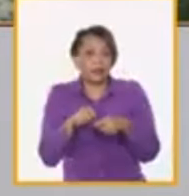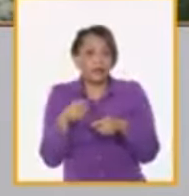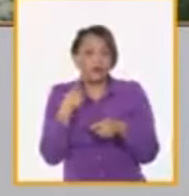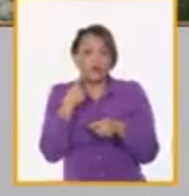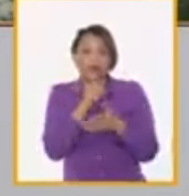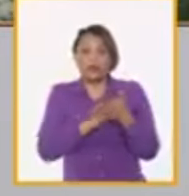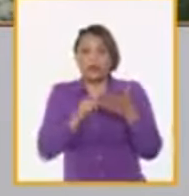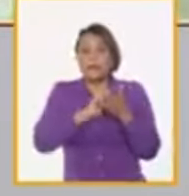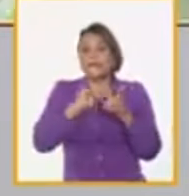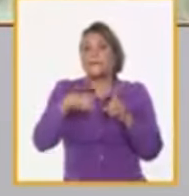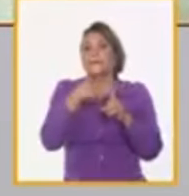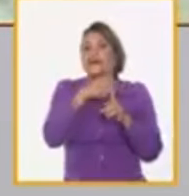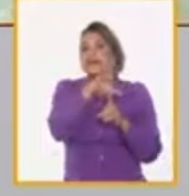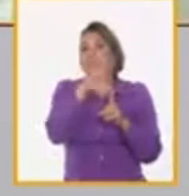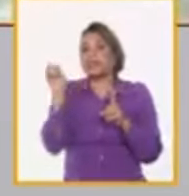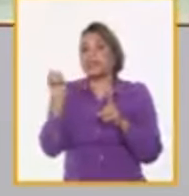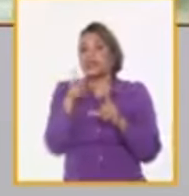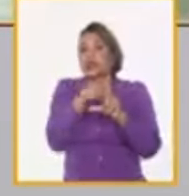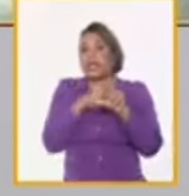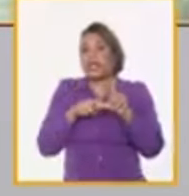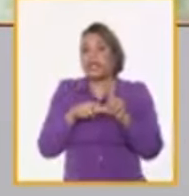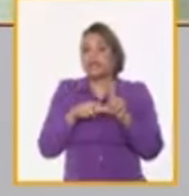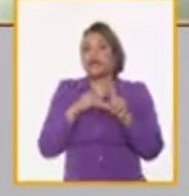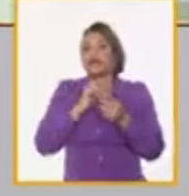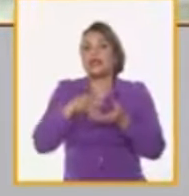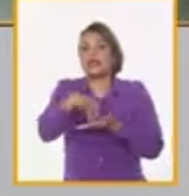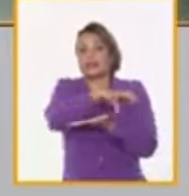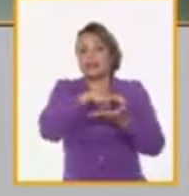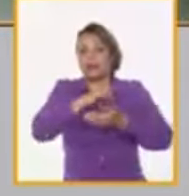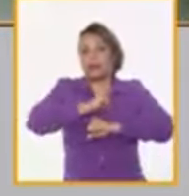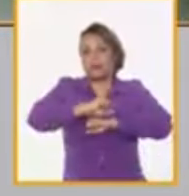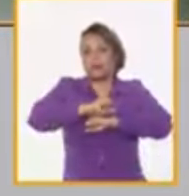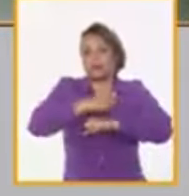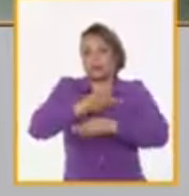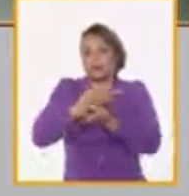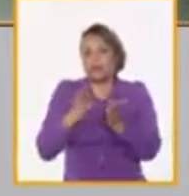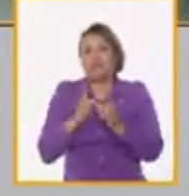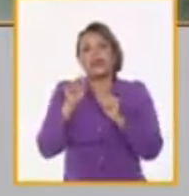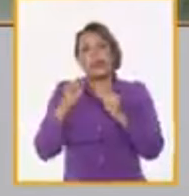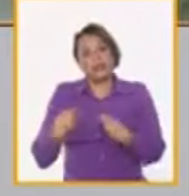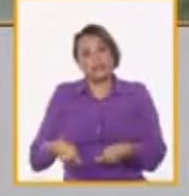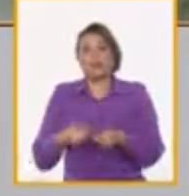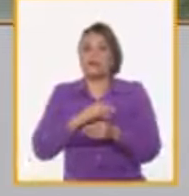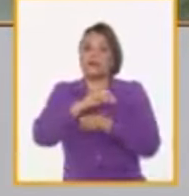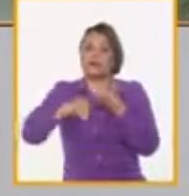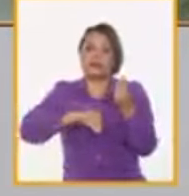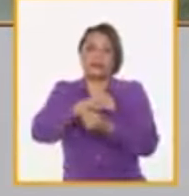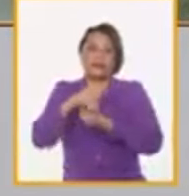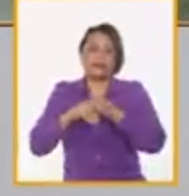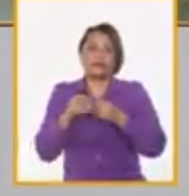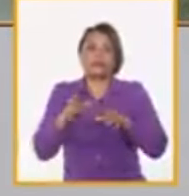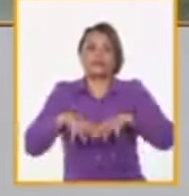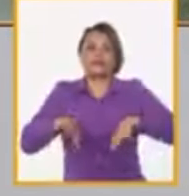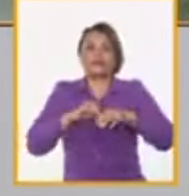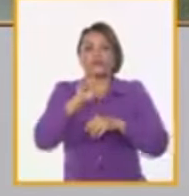de 500 litros por segundo en Arihuanao y eso debe transformar la situación que tenemos en La